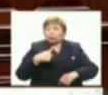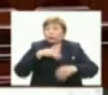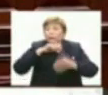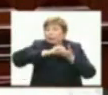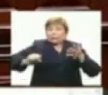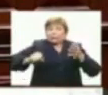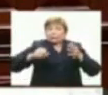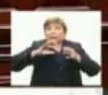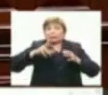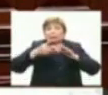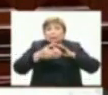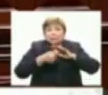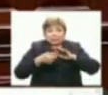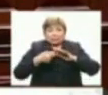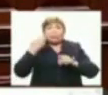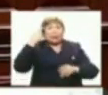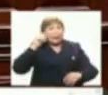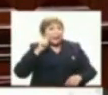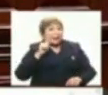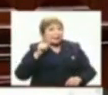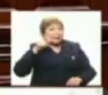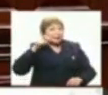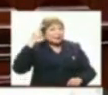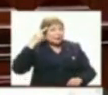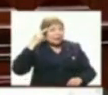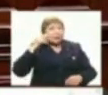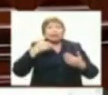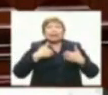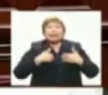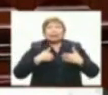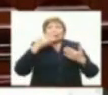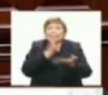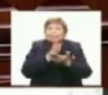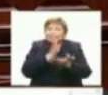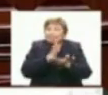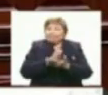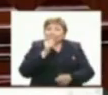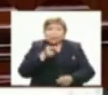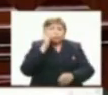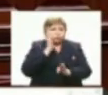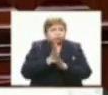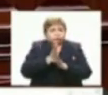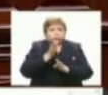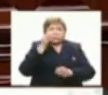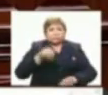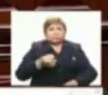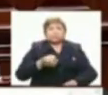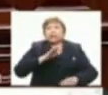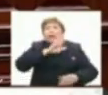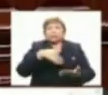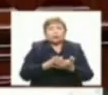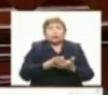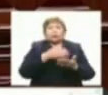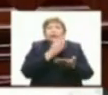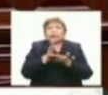la corrupción, pero para eso tenemos que sancionar con dureza y firmeza a todos